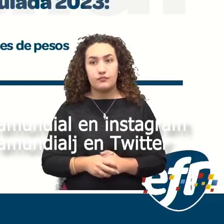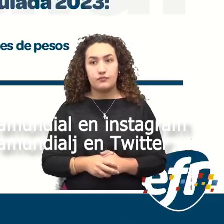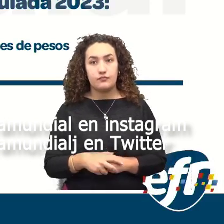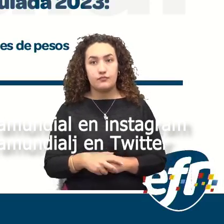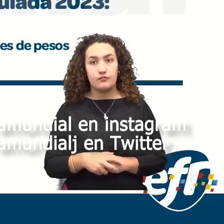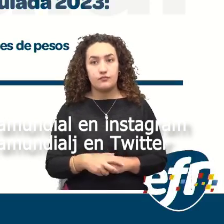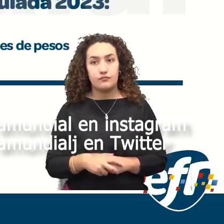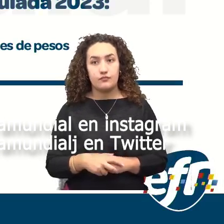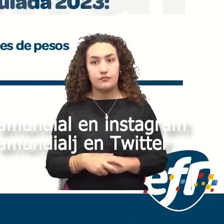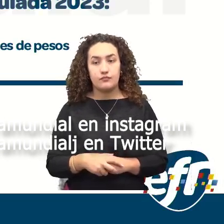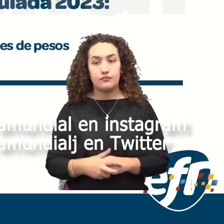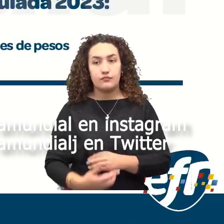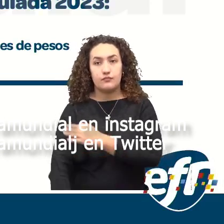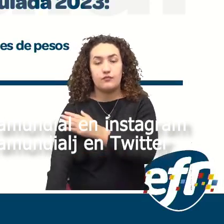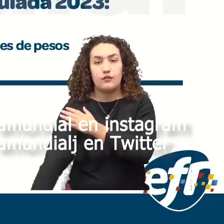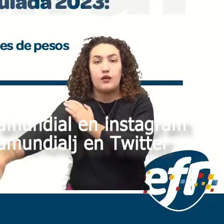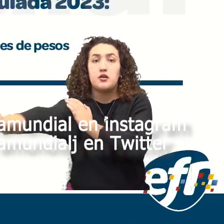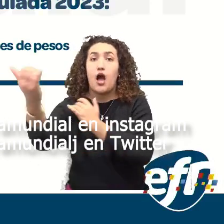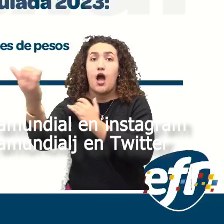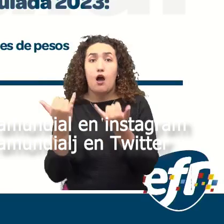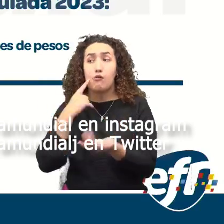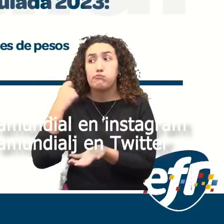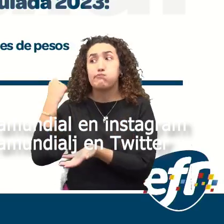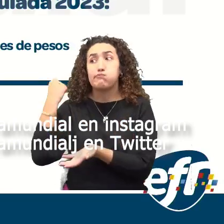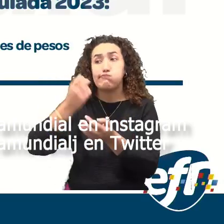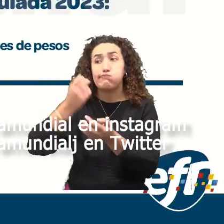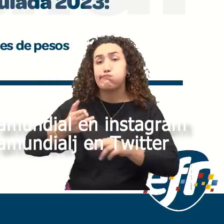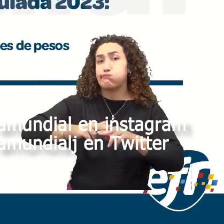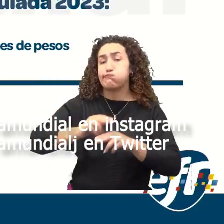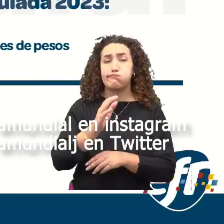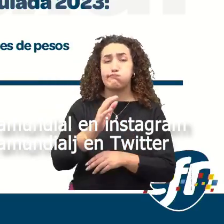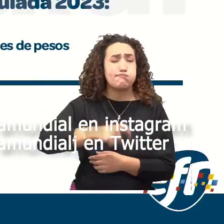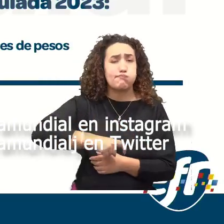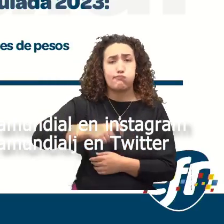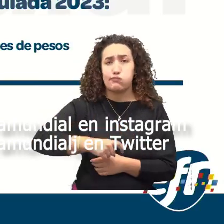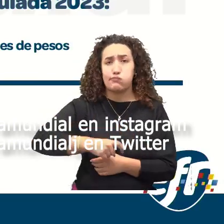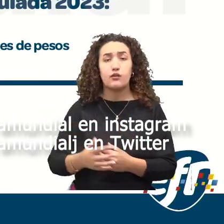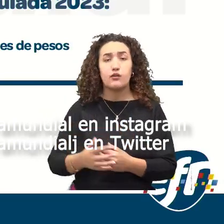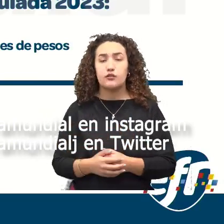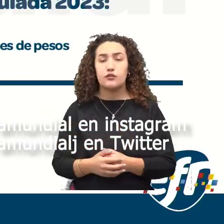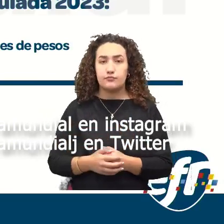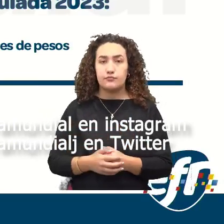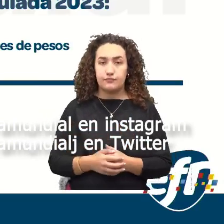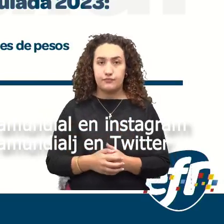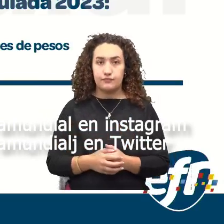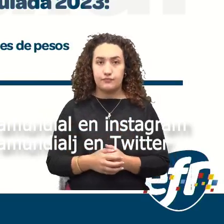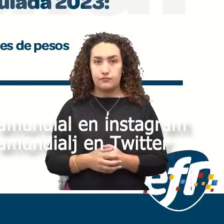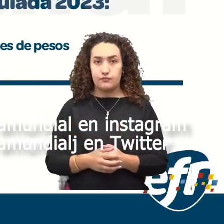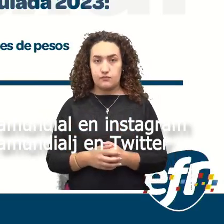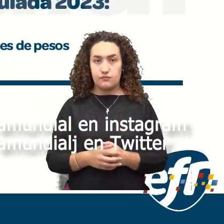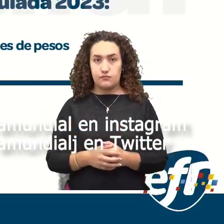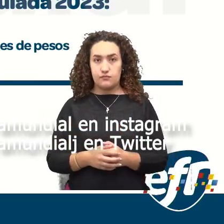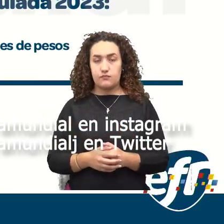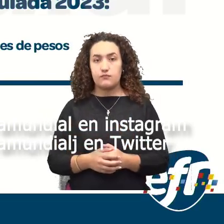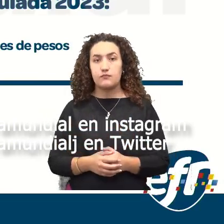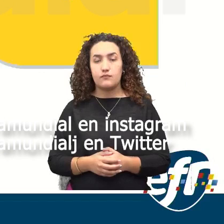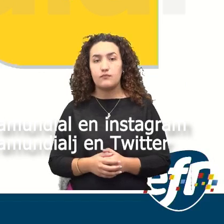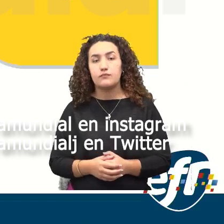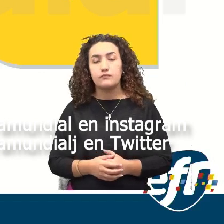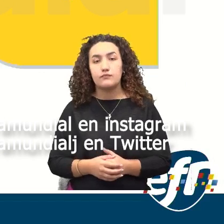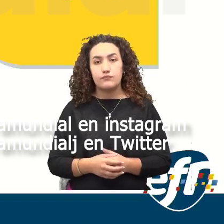de inversión adicional y se viene ejecutando con estos recursos que han llegado y que están previstos que